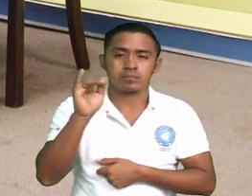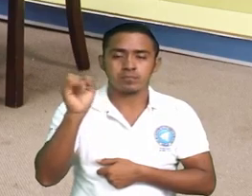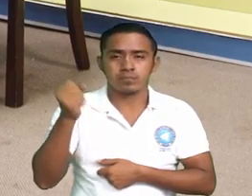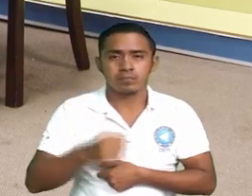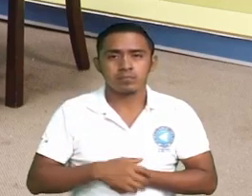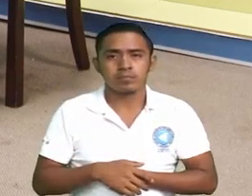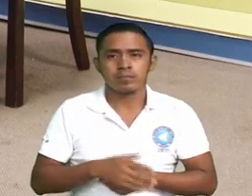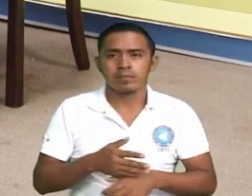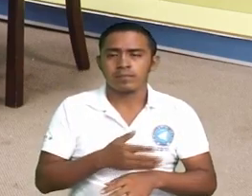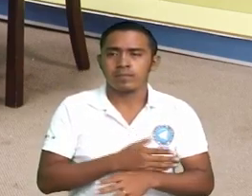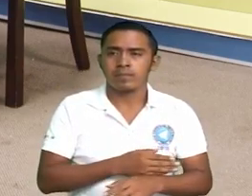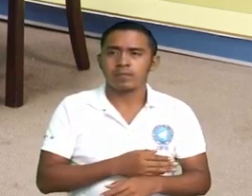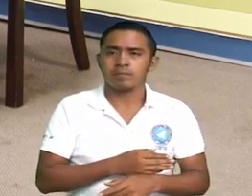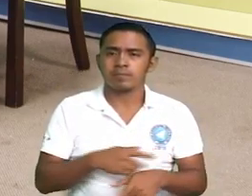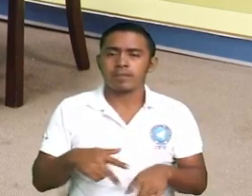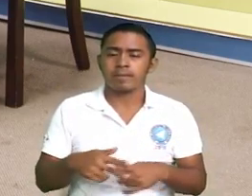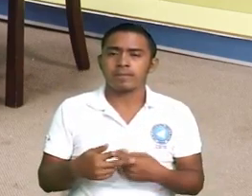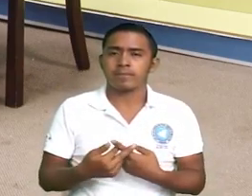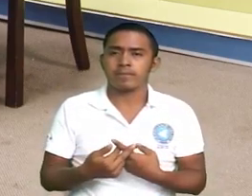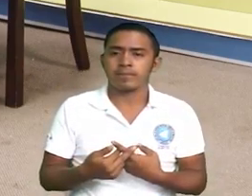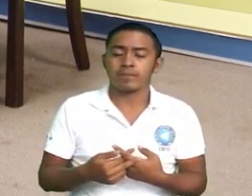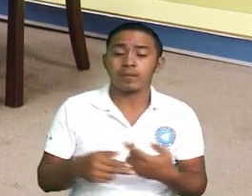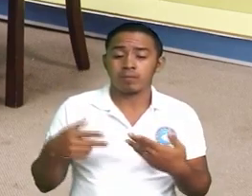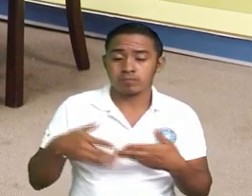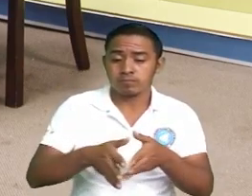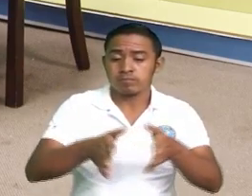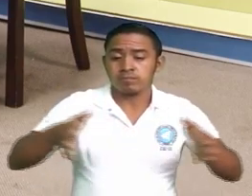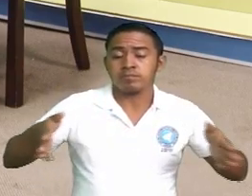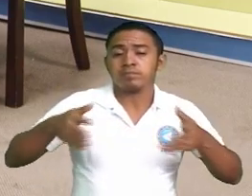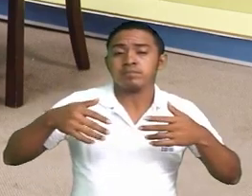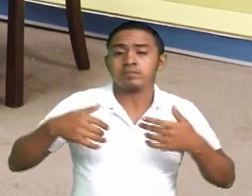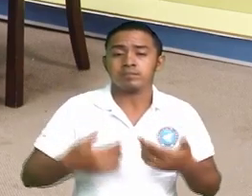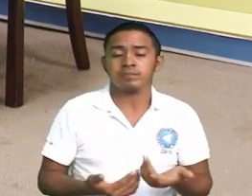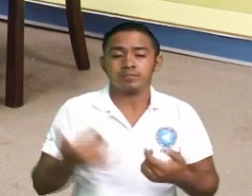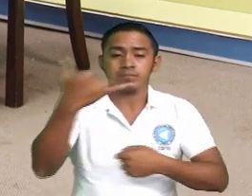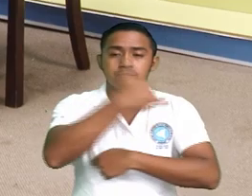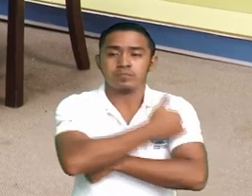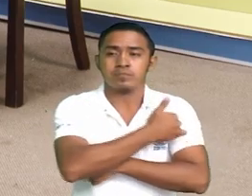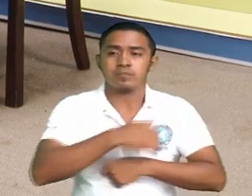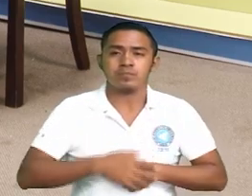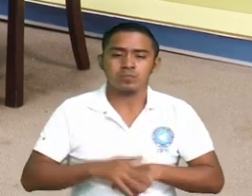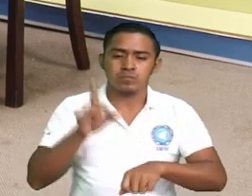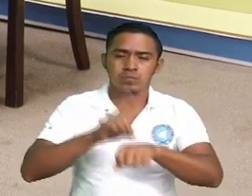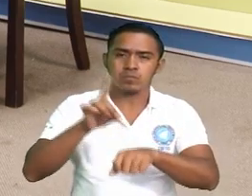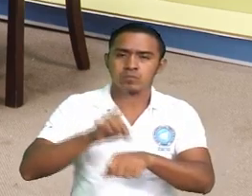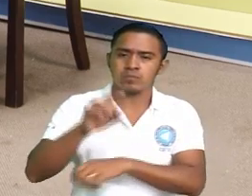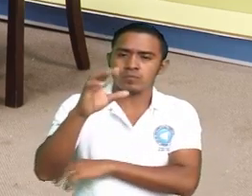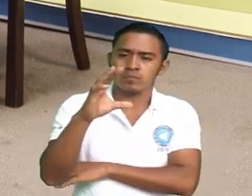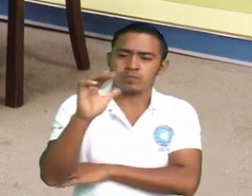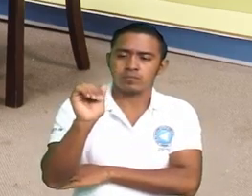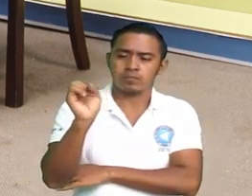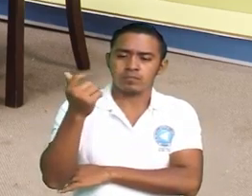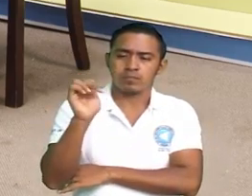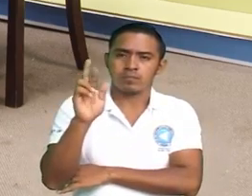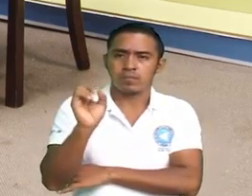doctora, cuando se dio la inauguración o la apertura de esta jornada de vacunación, la doctora Castro mencionaba que se